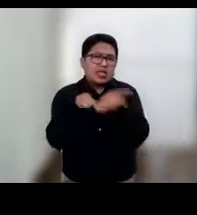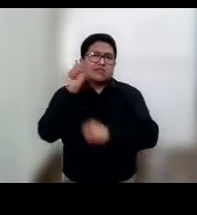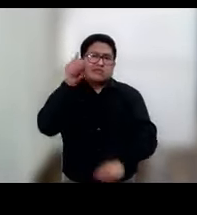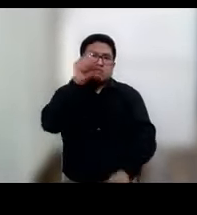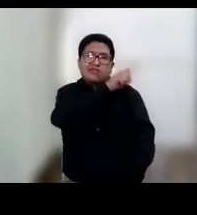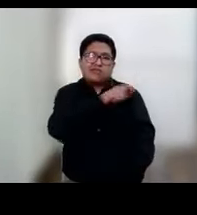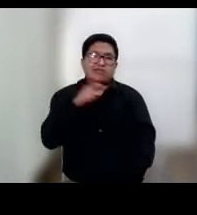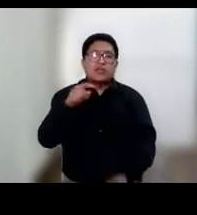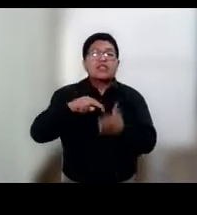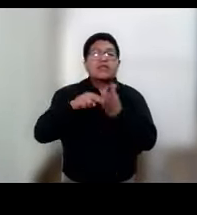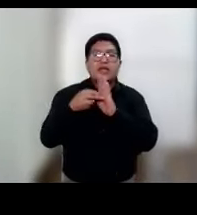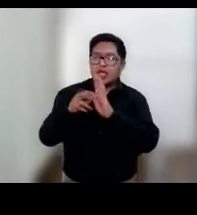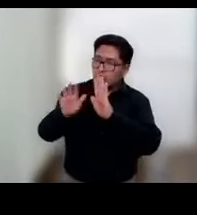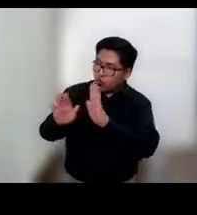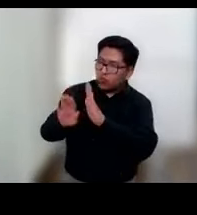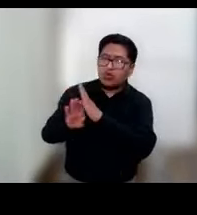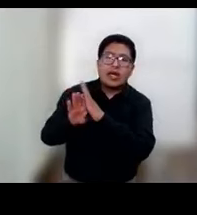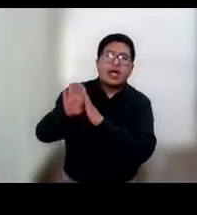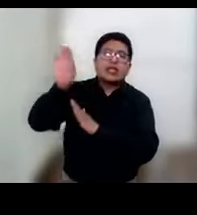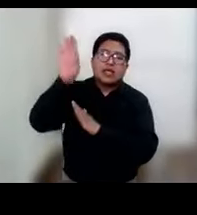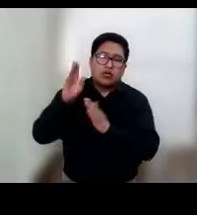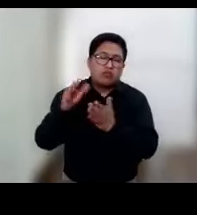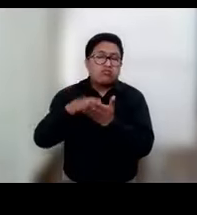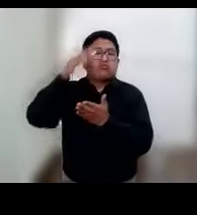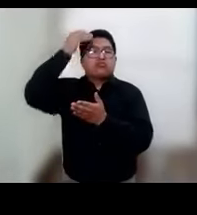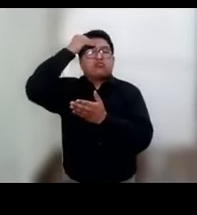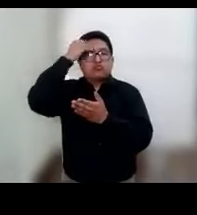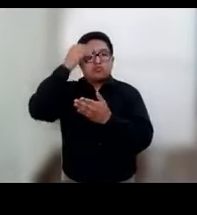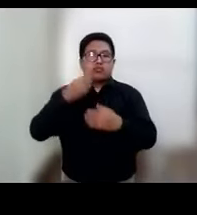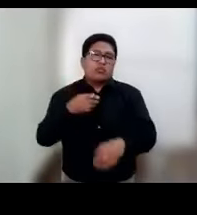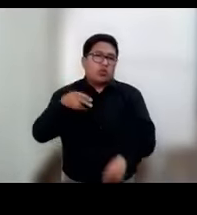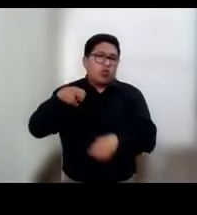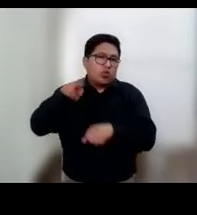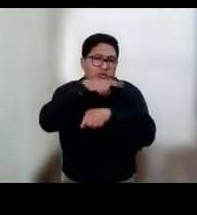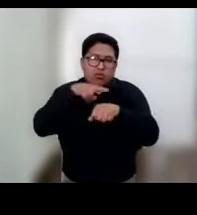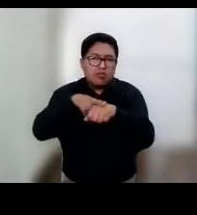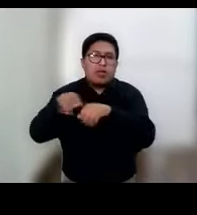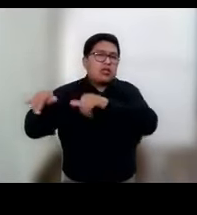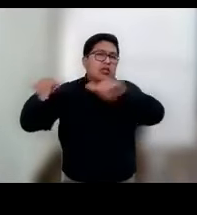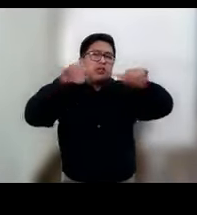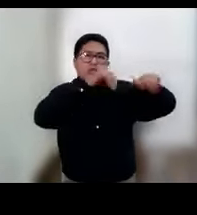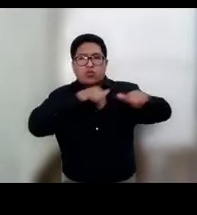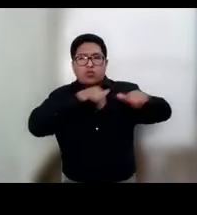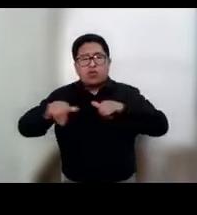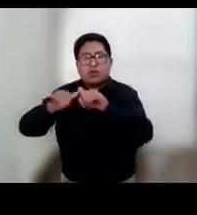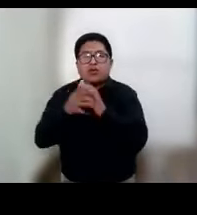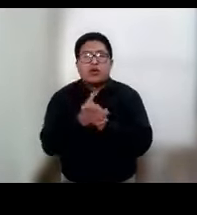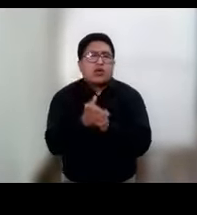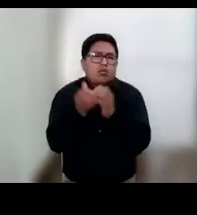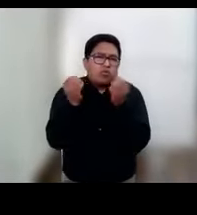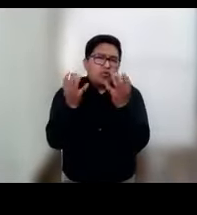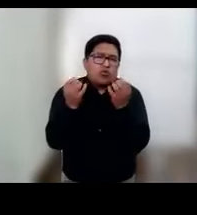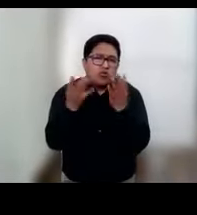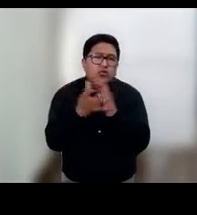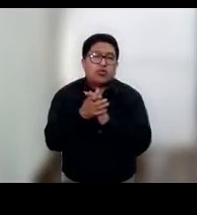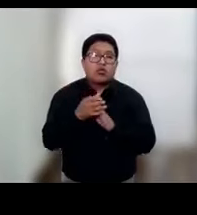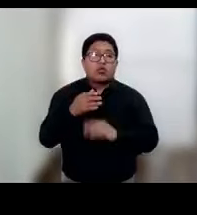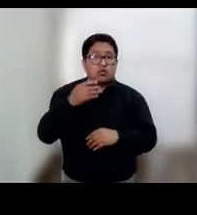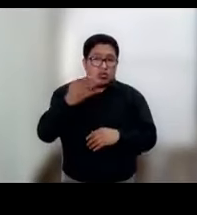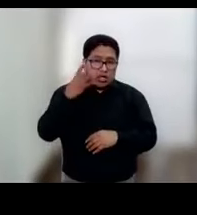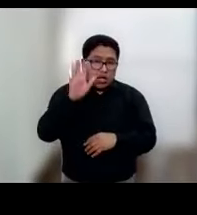del desarrollo de habilidades que tenemos todas y todos desde pequeños y muchas y muchos de los estamos acá hemos trabajado